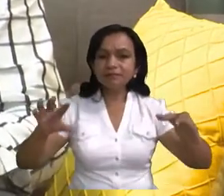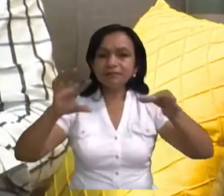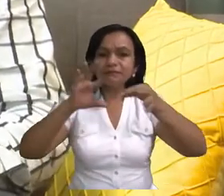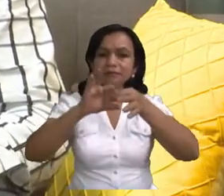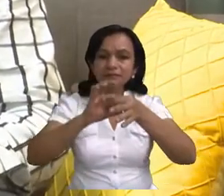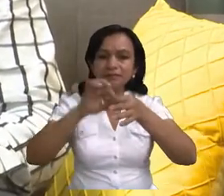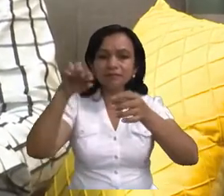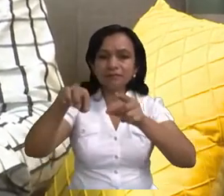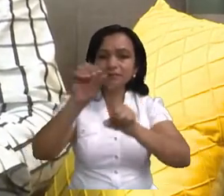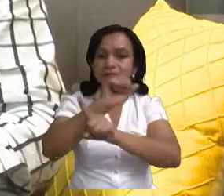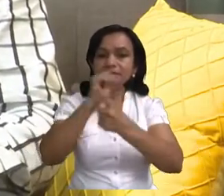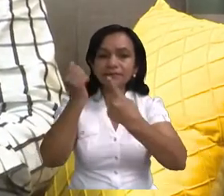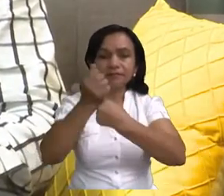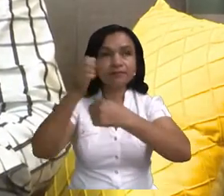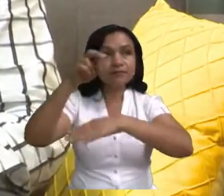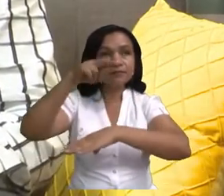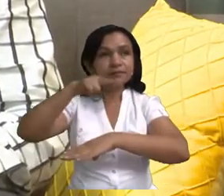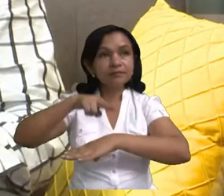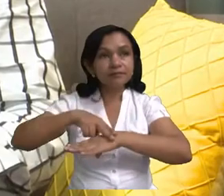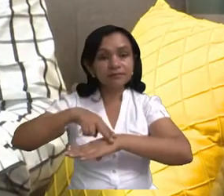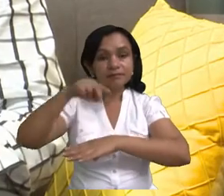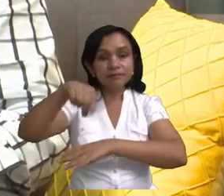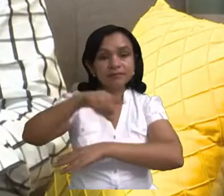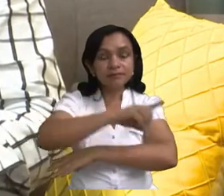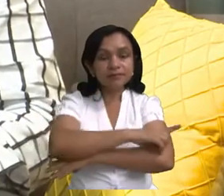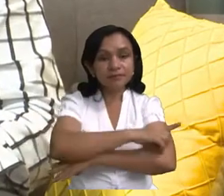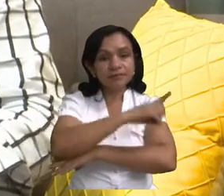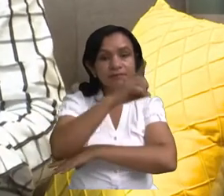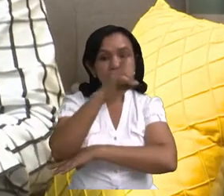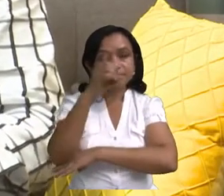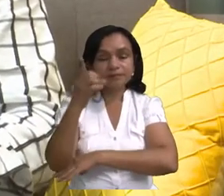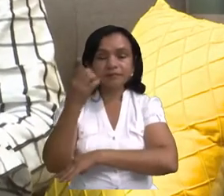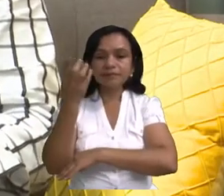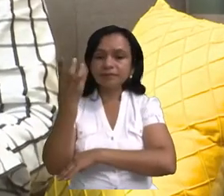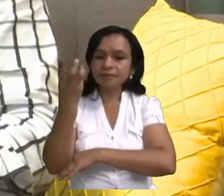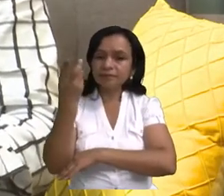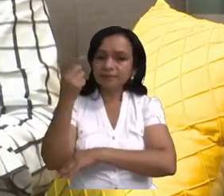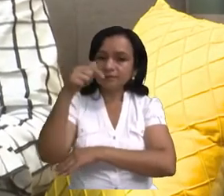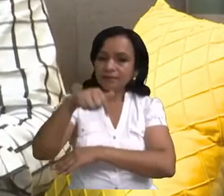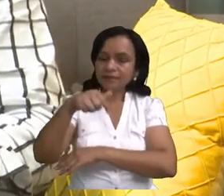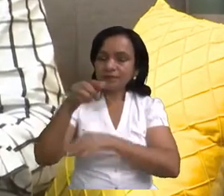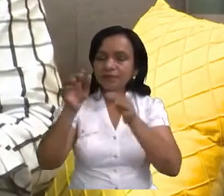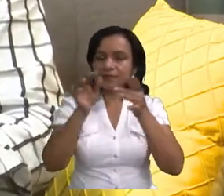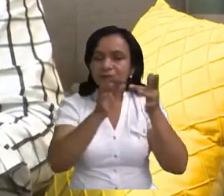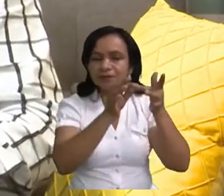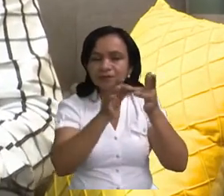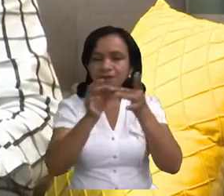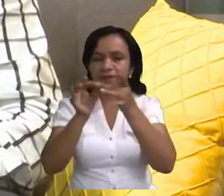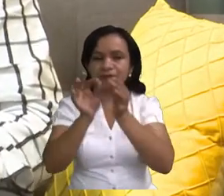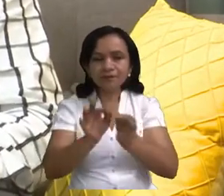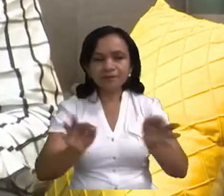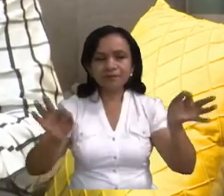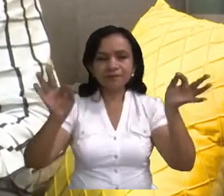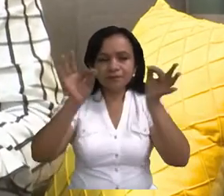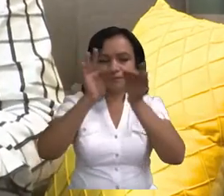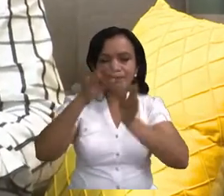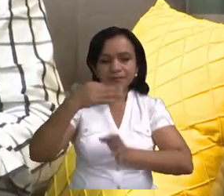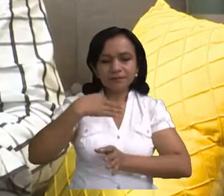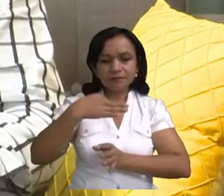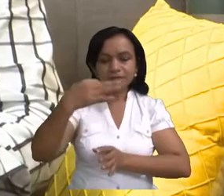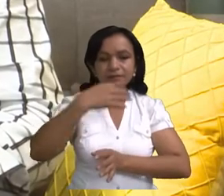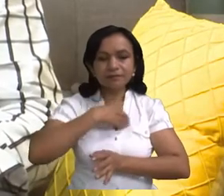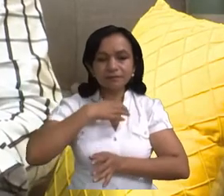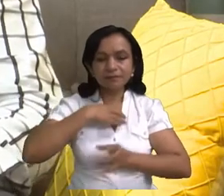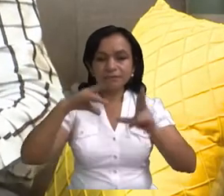el Parlamento. Hoy, precisamente, una fecha muy especial para nuestro país, para el futuro de la nación, para